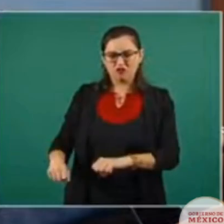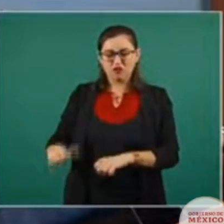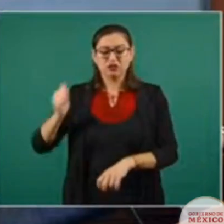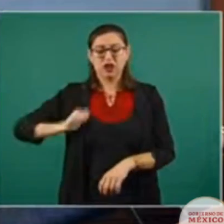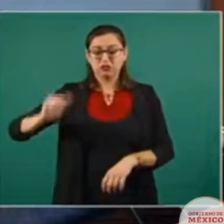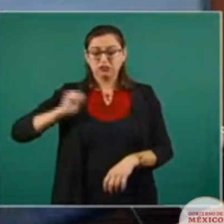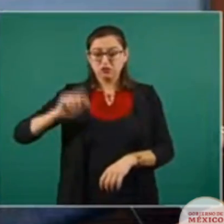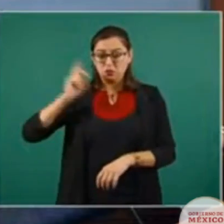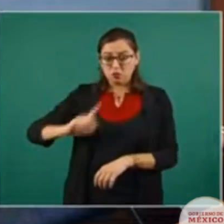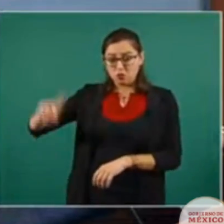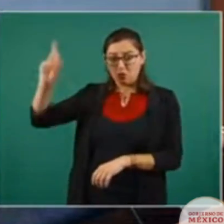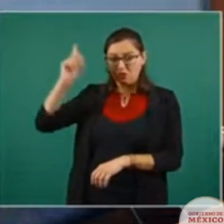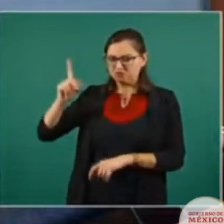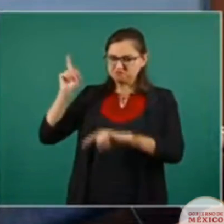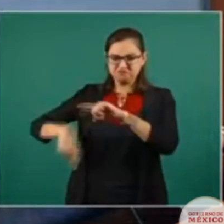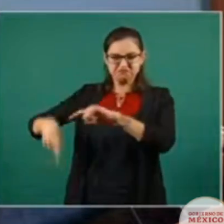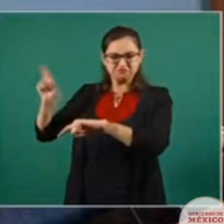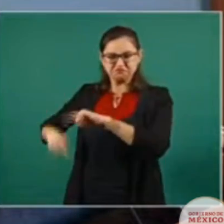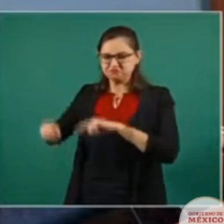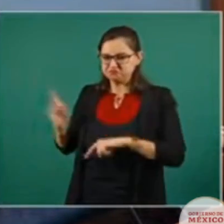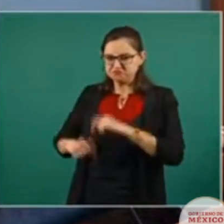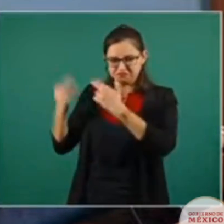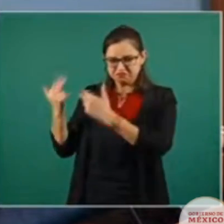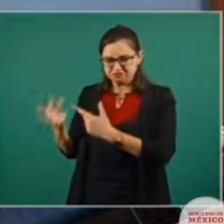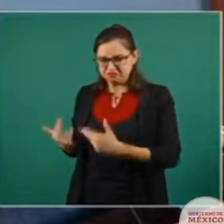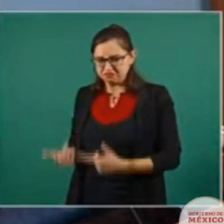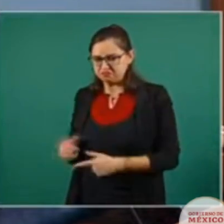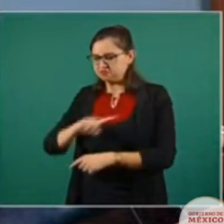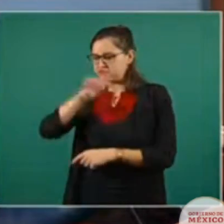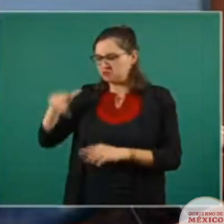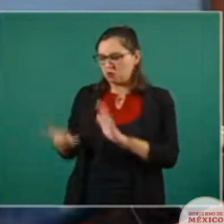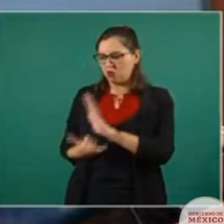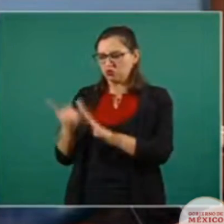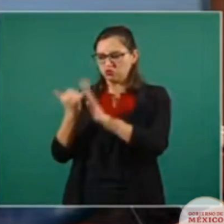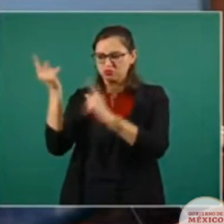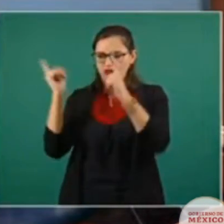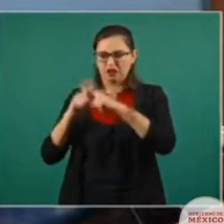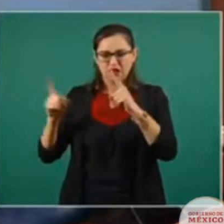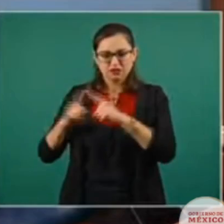pirámides con los materiales de estas. Se instauraron la esclavitud